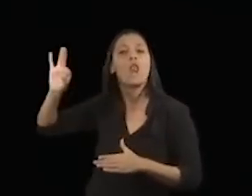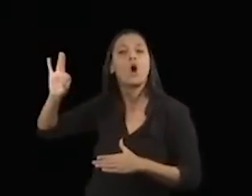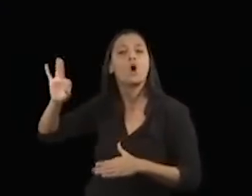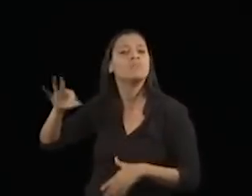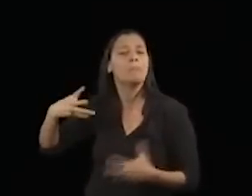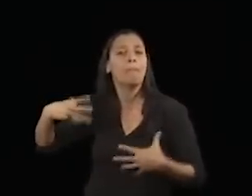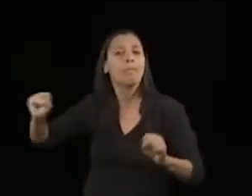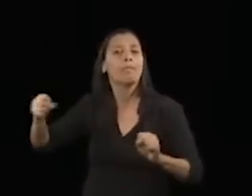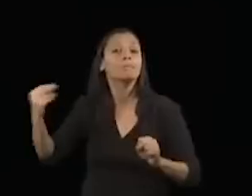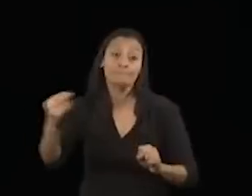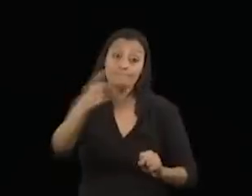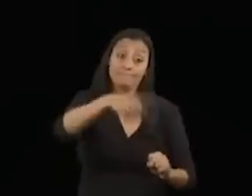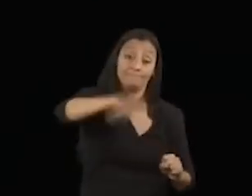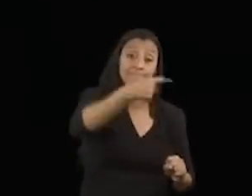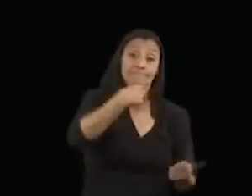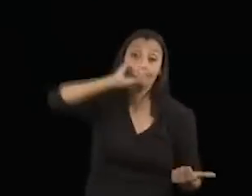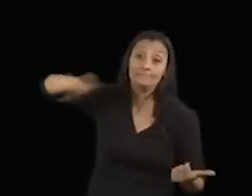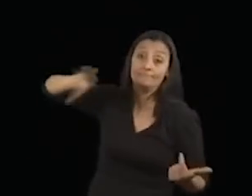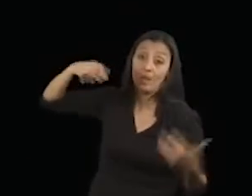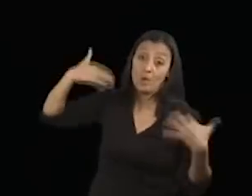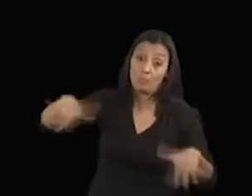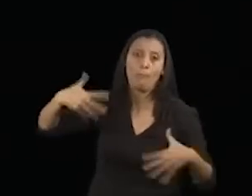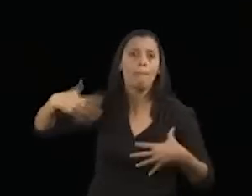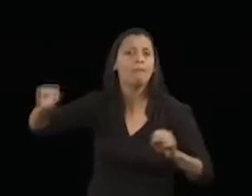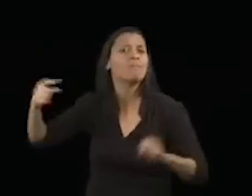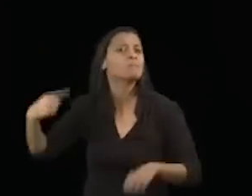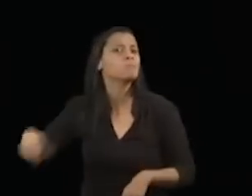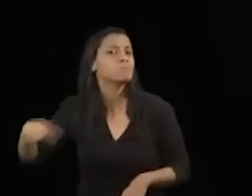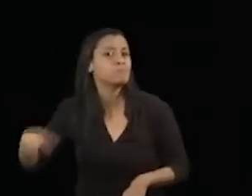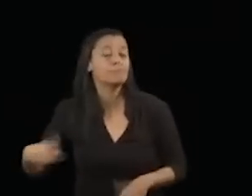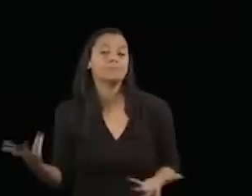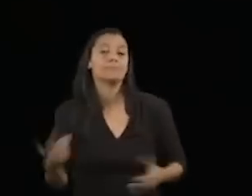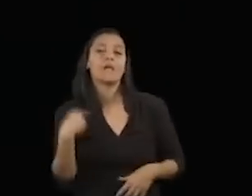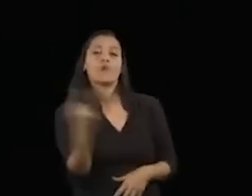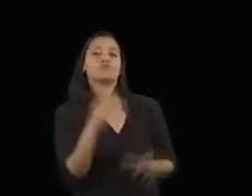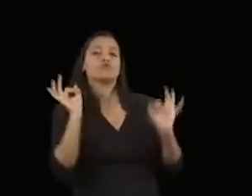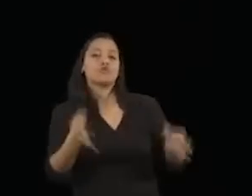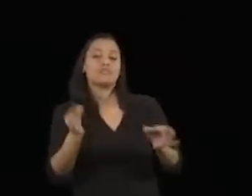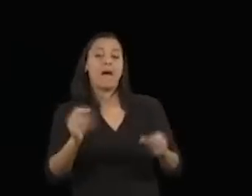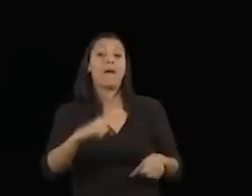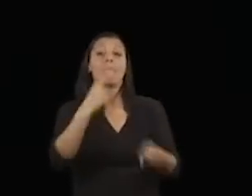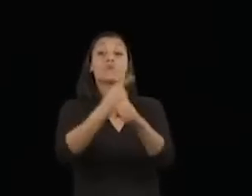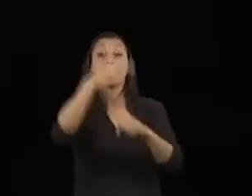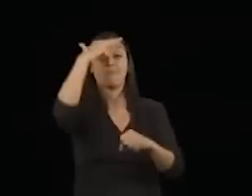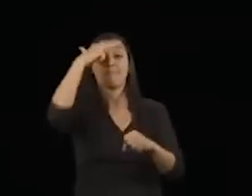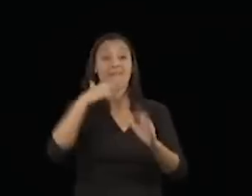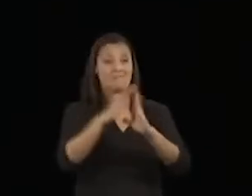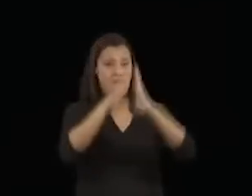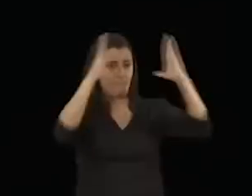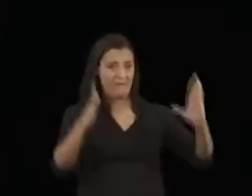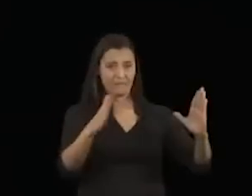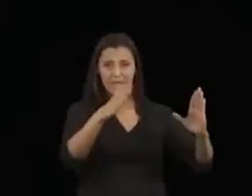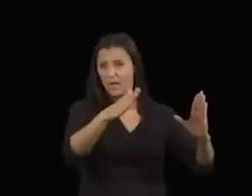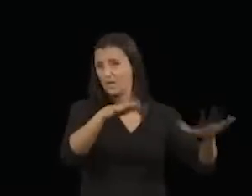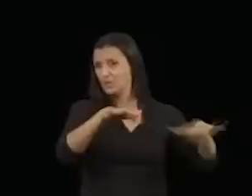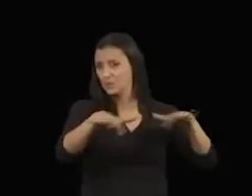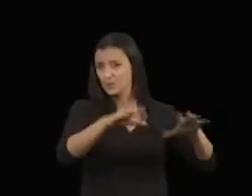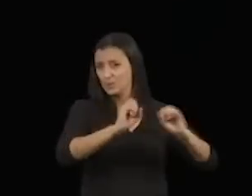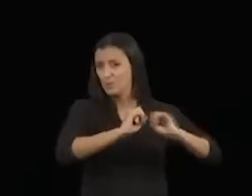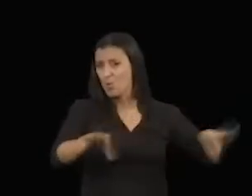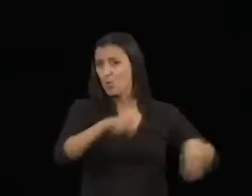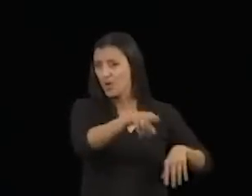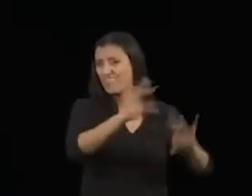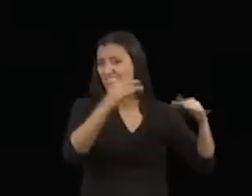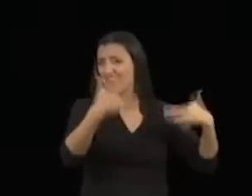criticaron muchísimo. Dice, dado que nosotros sabíamos que el primer trimestre iba a ser muy duro, durante